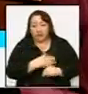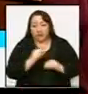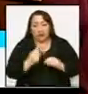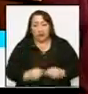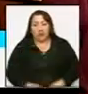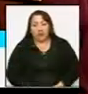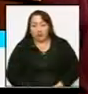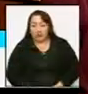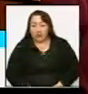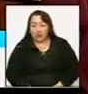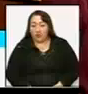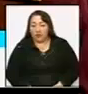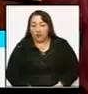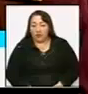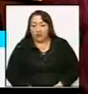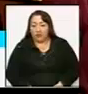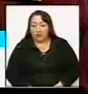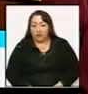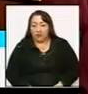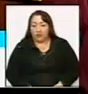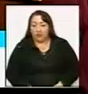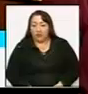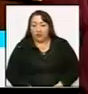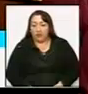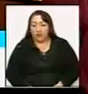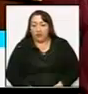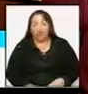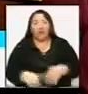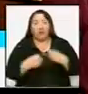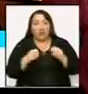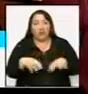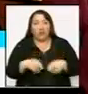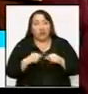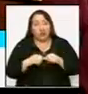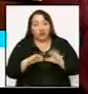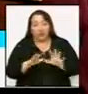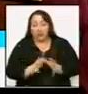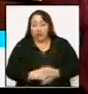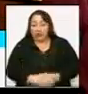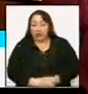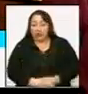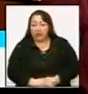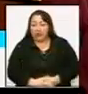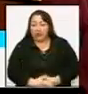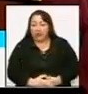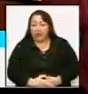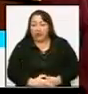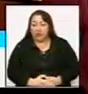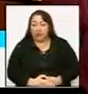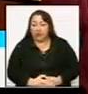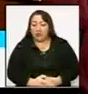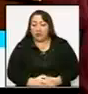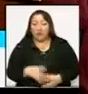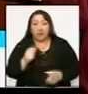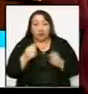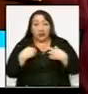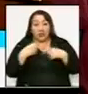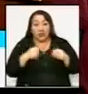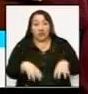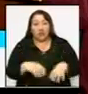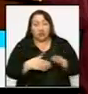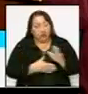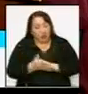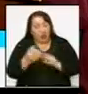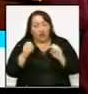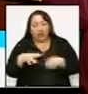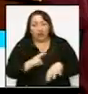el partido. Acá lo que se está señalando es que se puede renunciar ante el partido, sí, se sigue manteniendo eso. Es decir, si una persona quiere renunciar ante su partido,